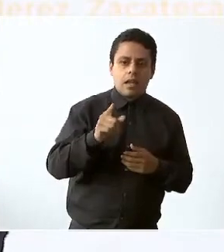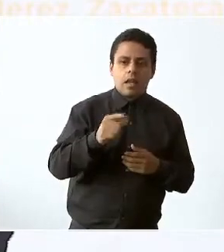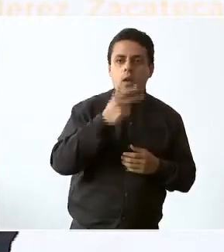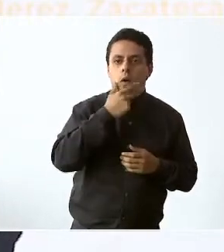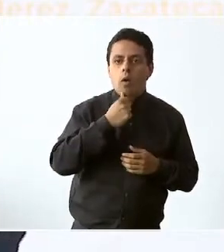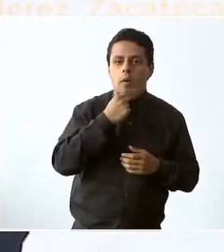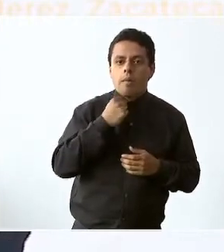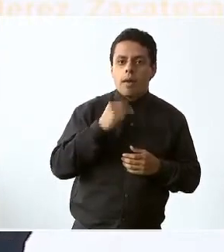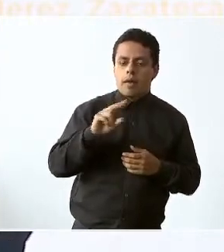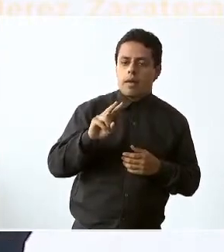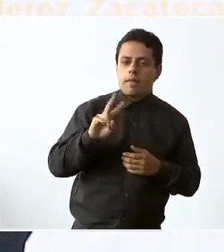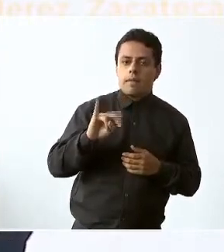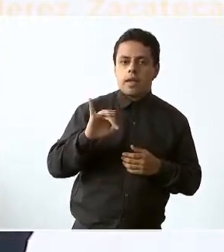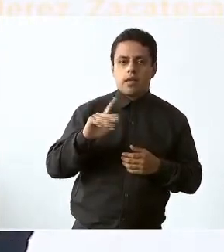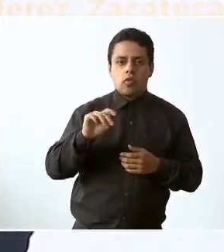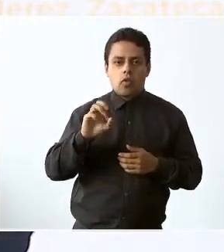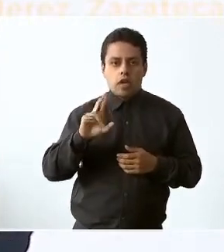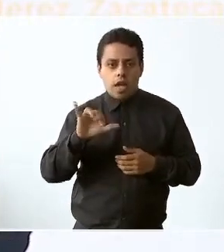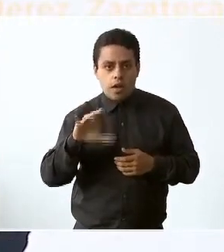Huerta.